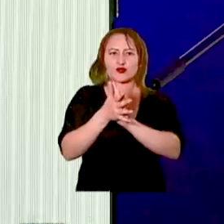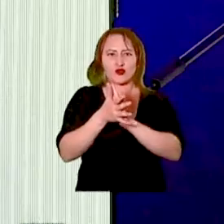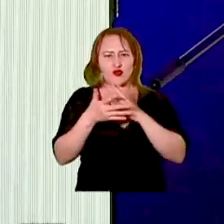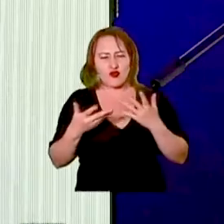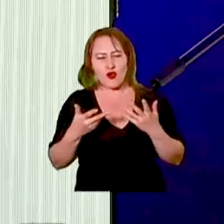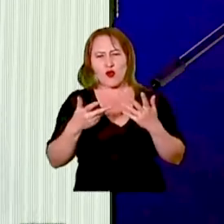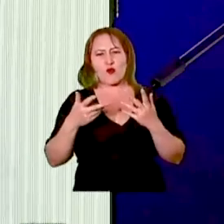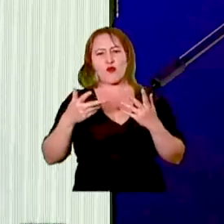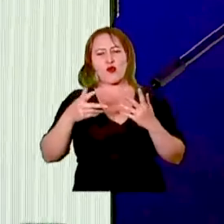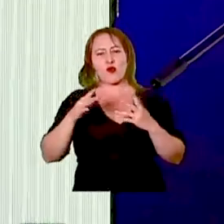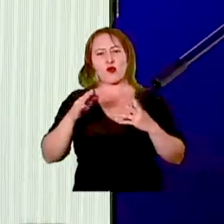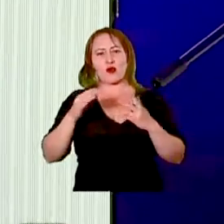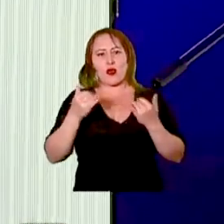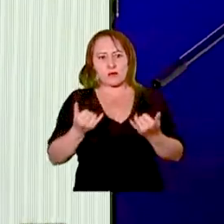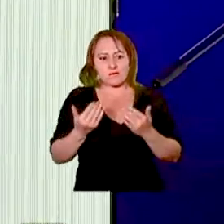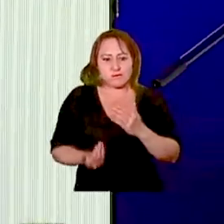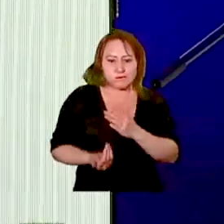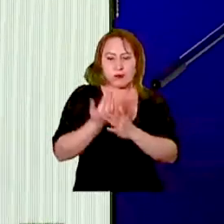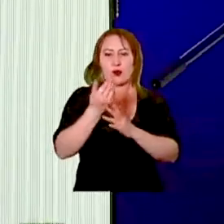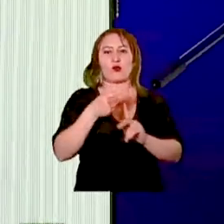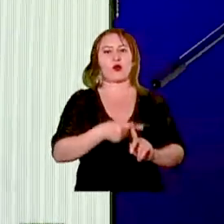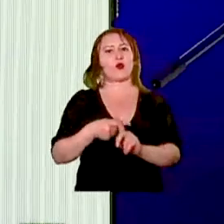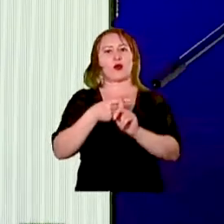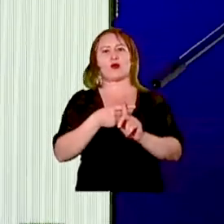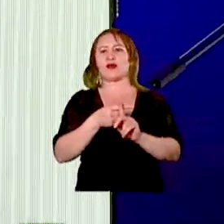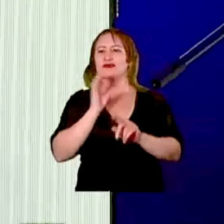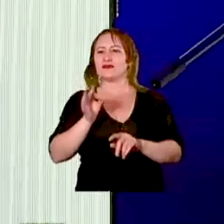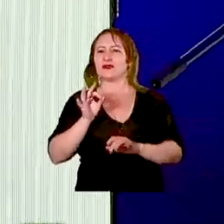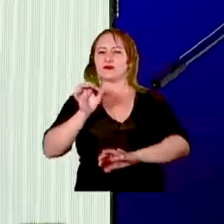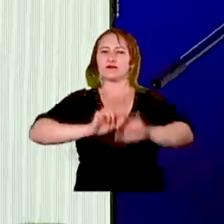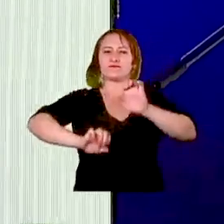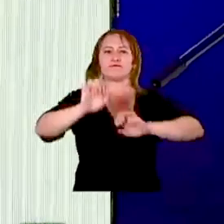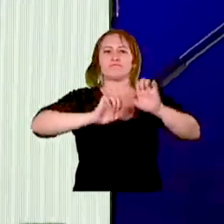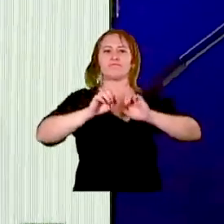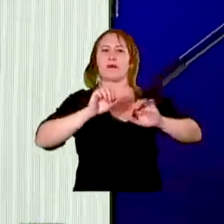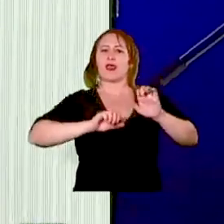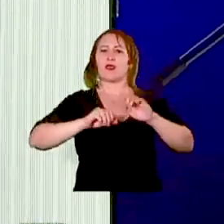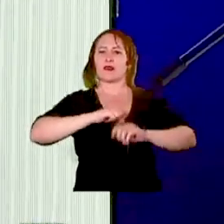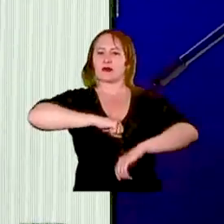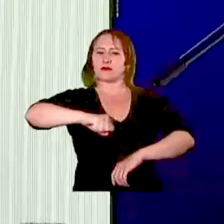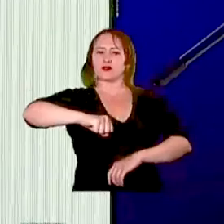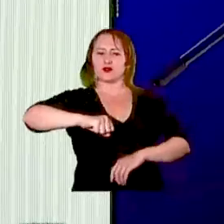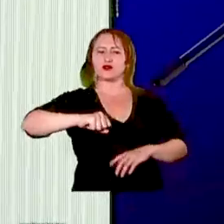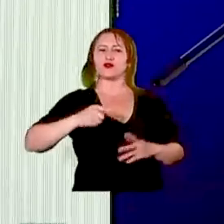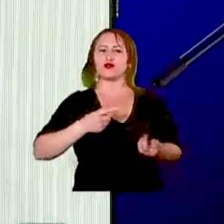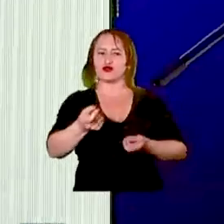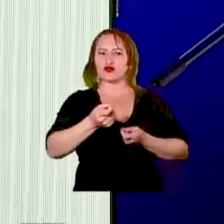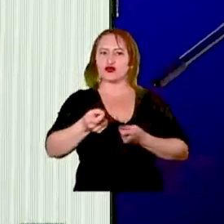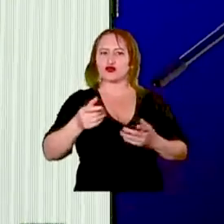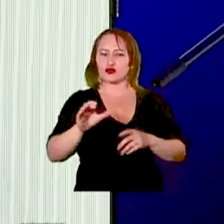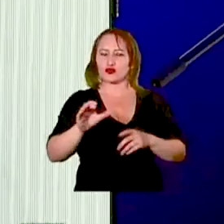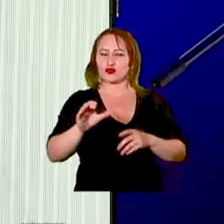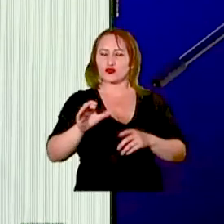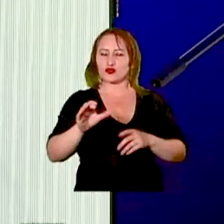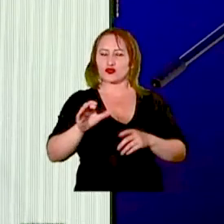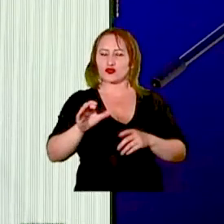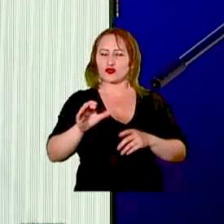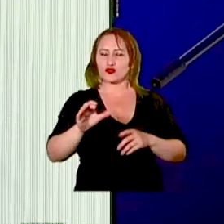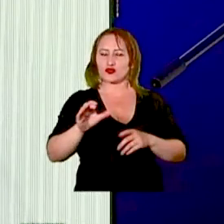noción contemporánea, con una procuraduría siempre defensora de derechos, cercana al ciudadano